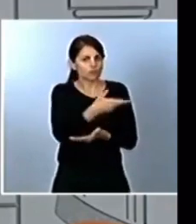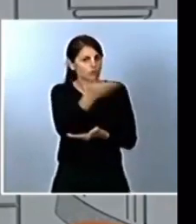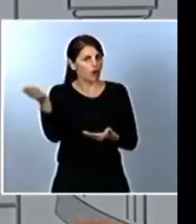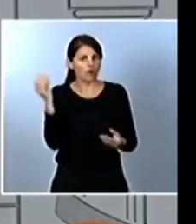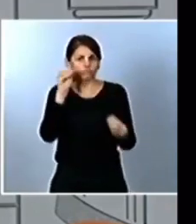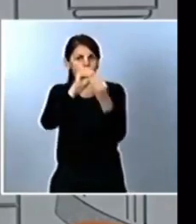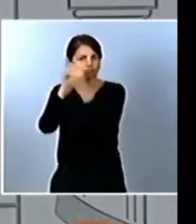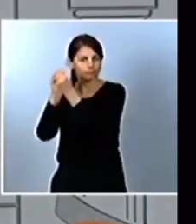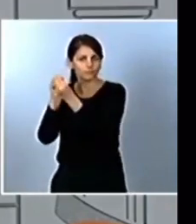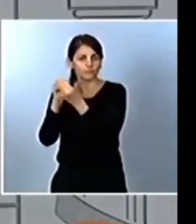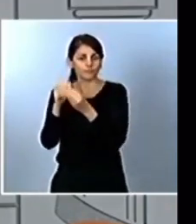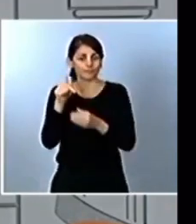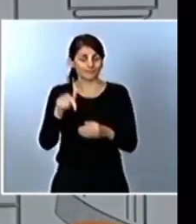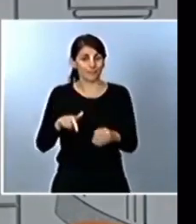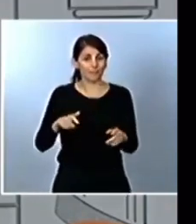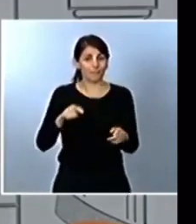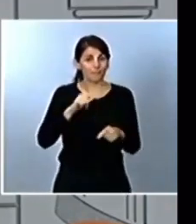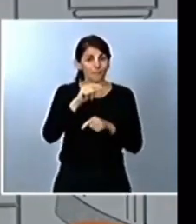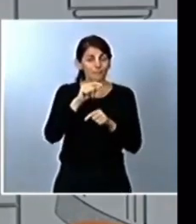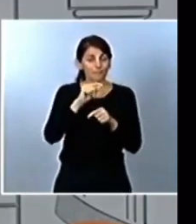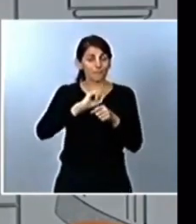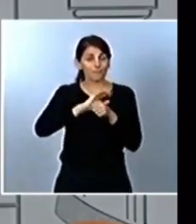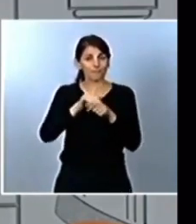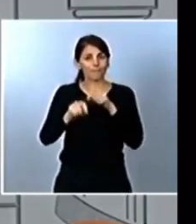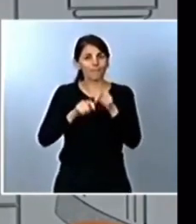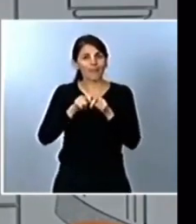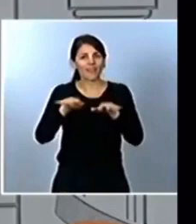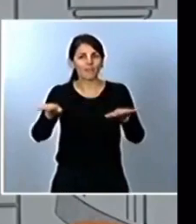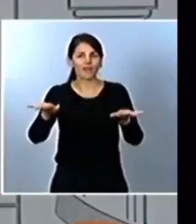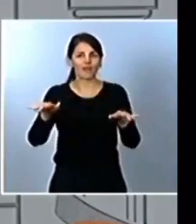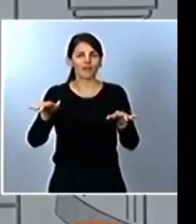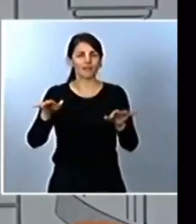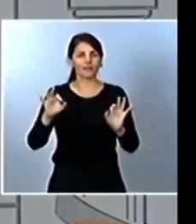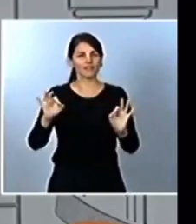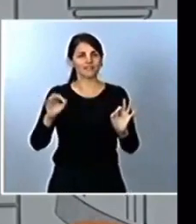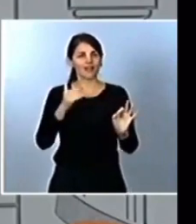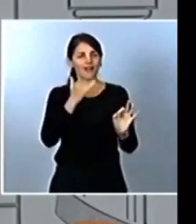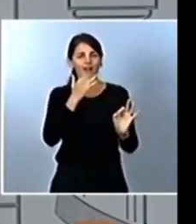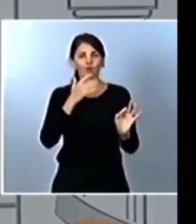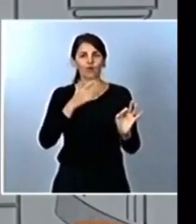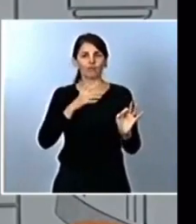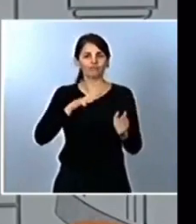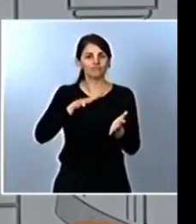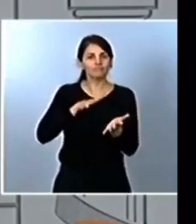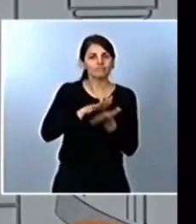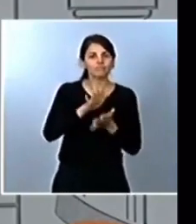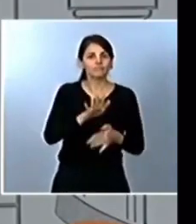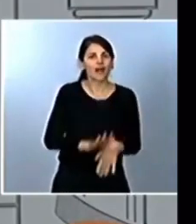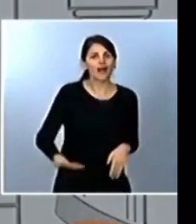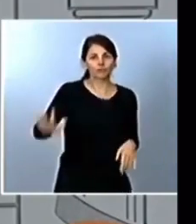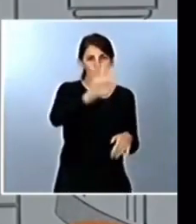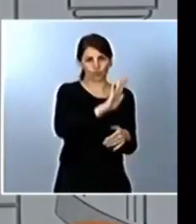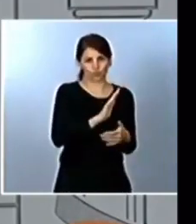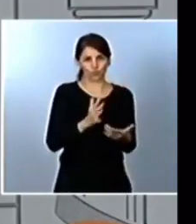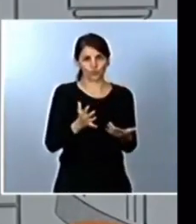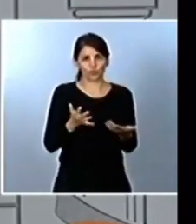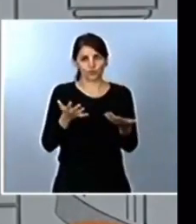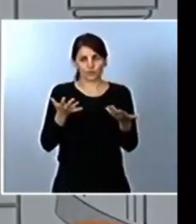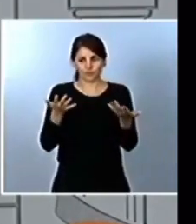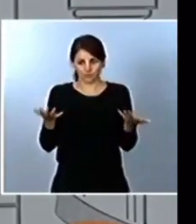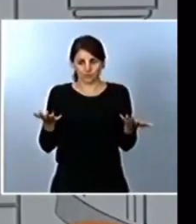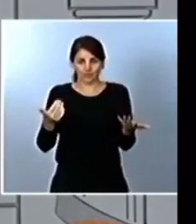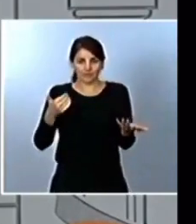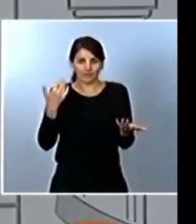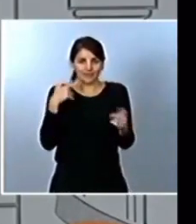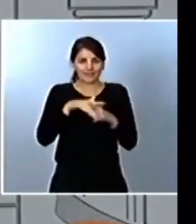Estado. Hemos demostrado en la primera ola que el principal instrumento constitucional y, por tanto, legítimo, que es el estado de alarma, es un